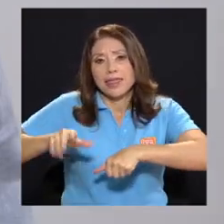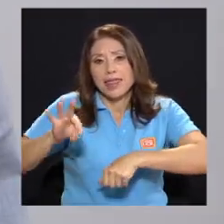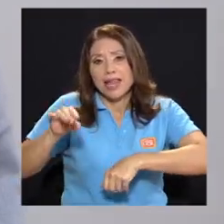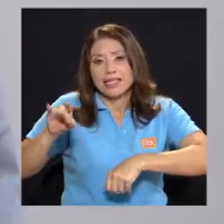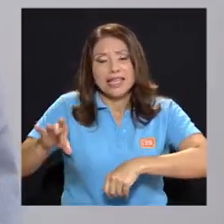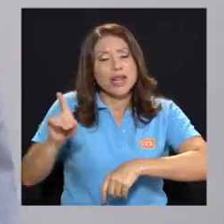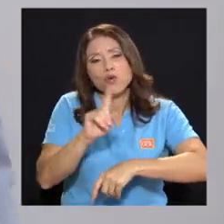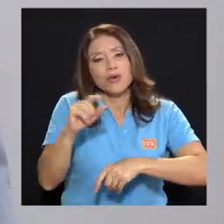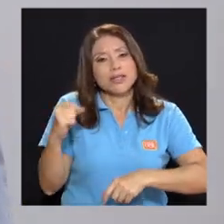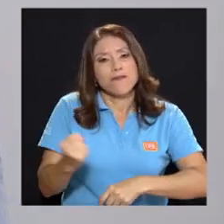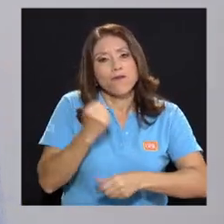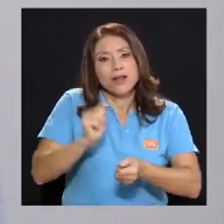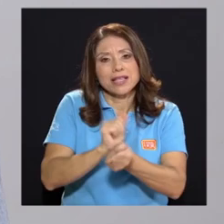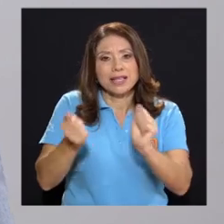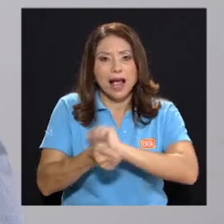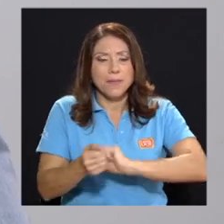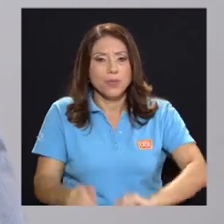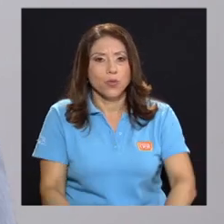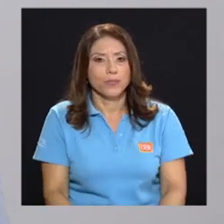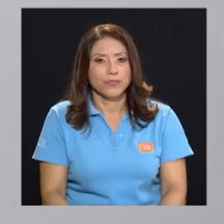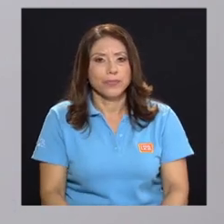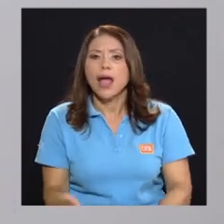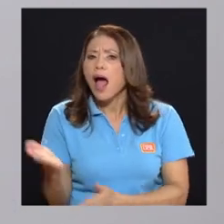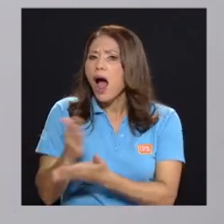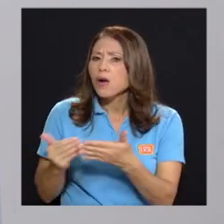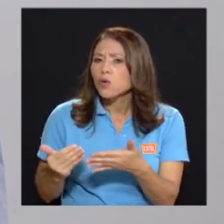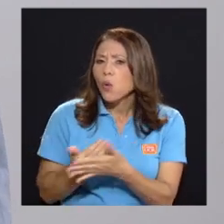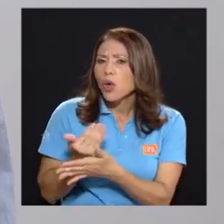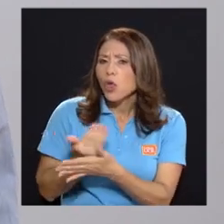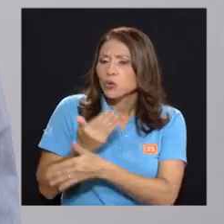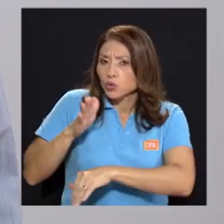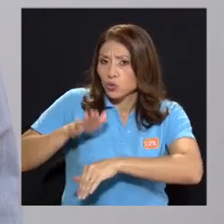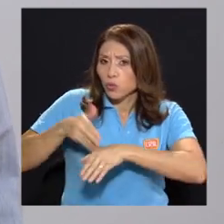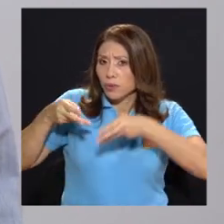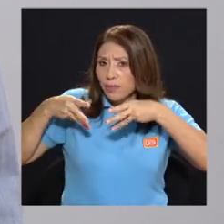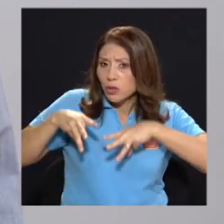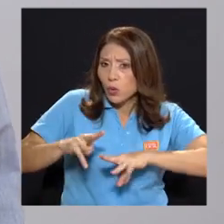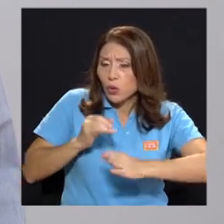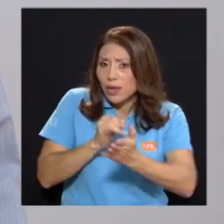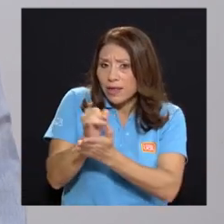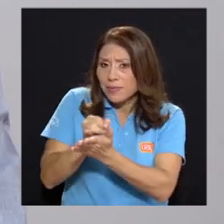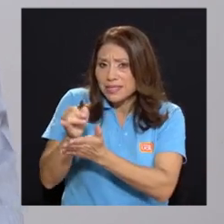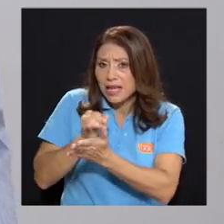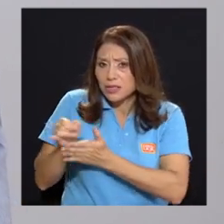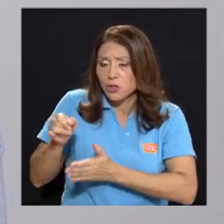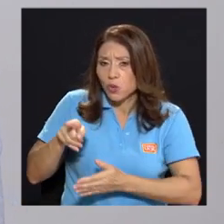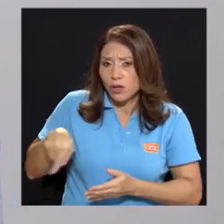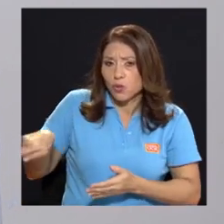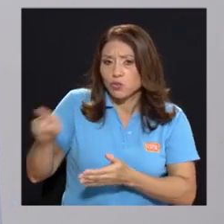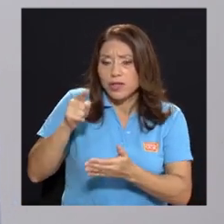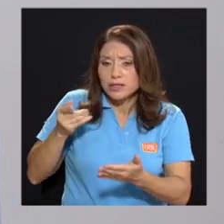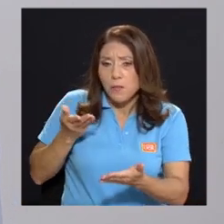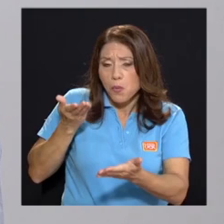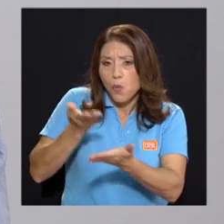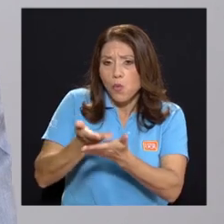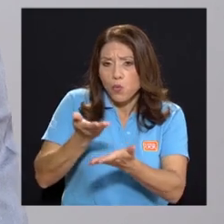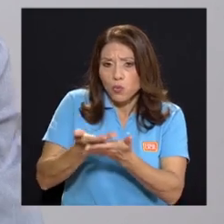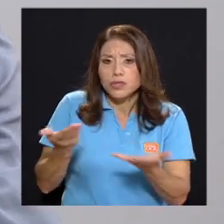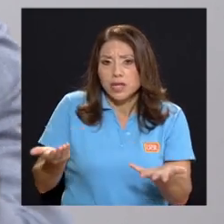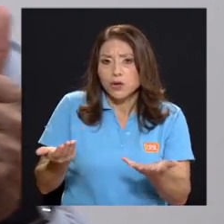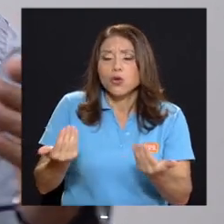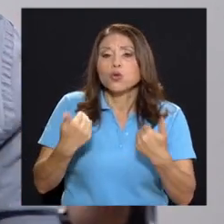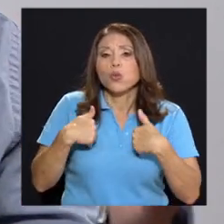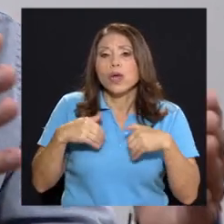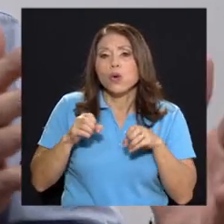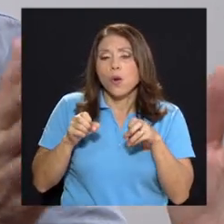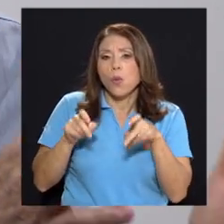algo algo novedoso de la metodología investigación que ustedes propusieron es que tuvieron la oportunidad de